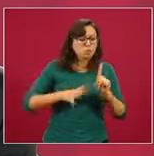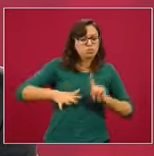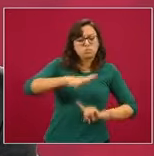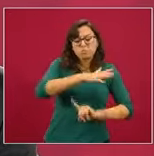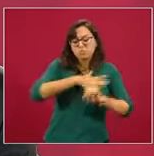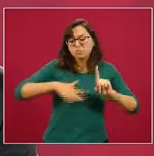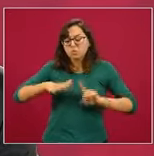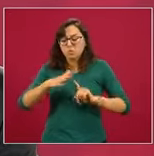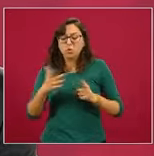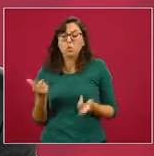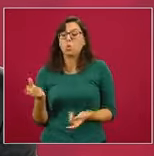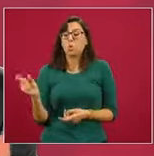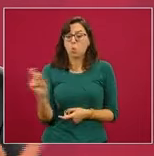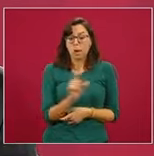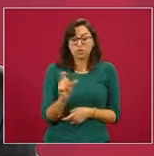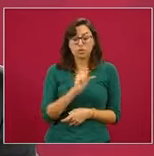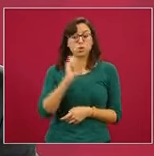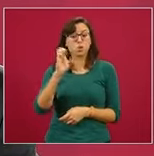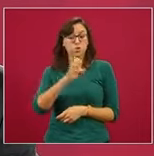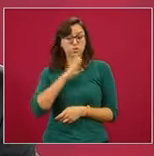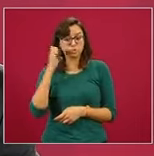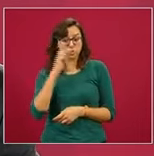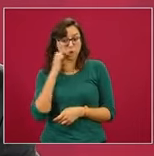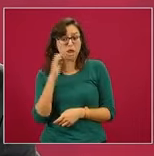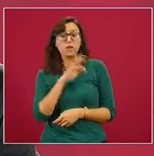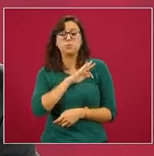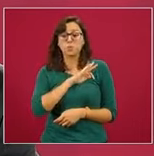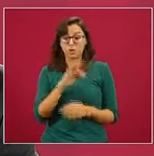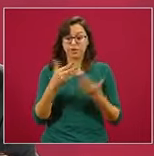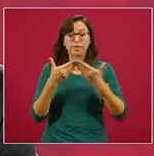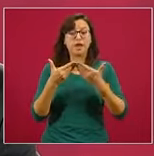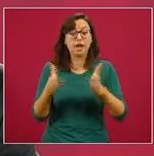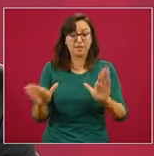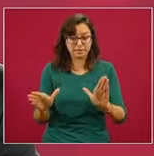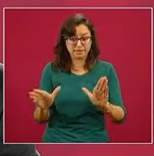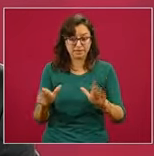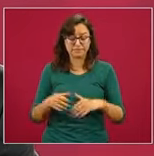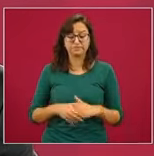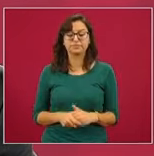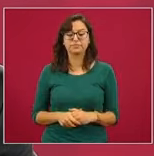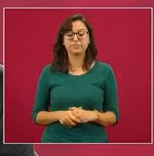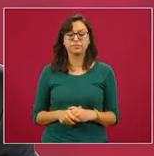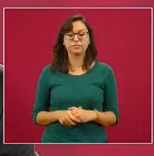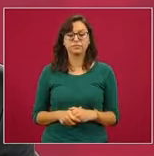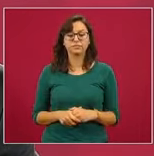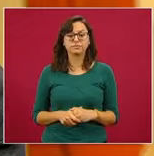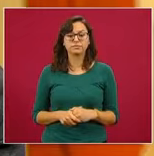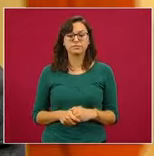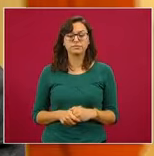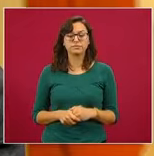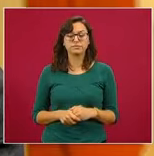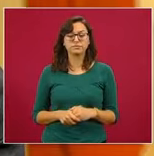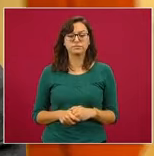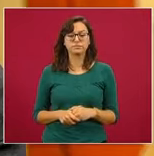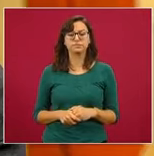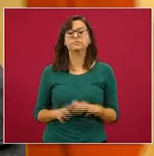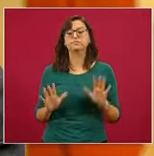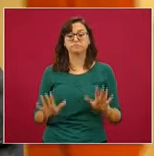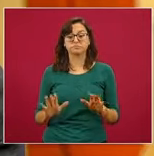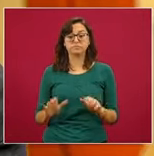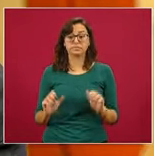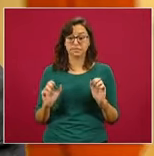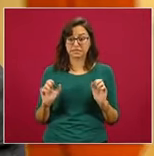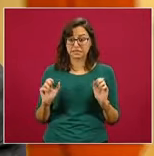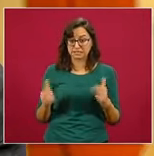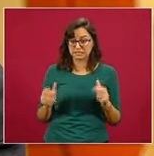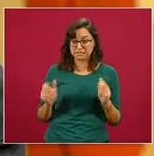podrían estar las fechas en donde se anticipe una apertura de los recintos escolares. Chiapas y